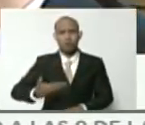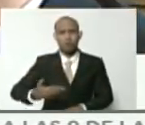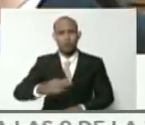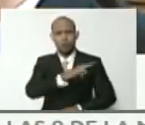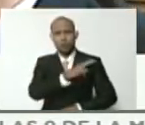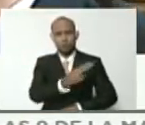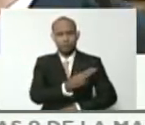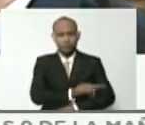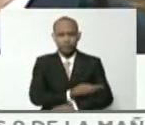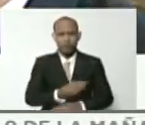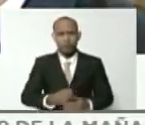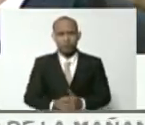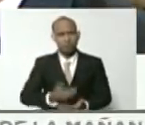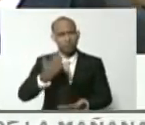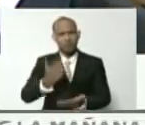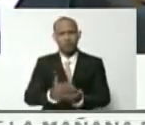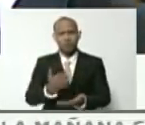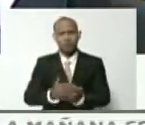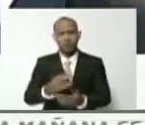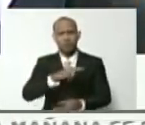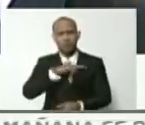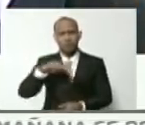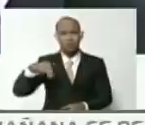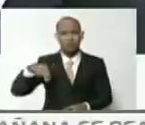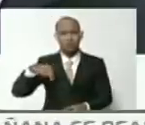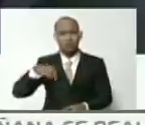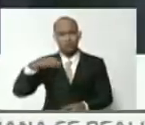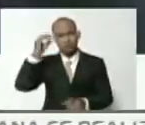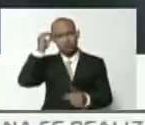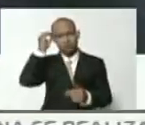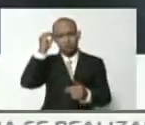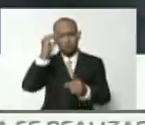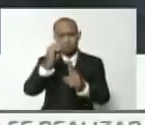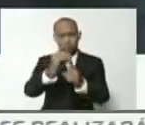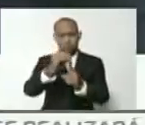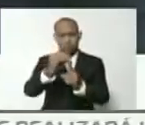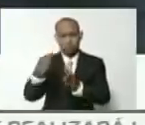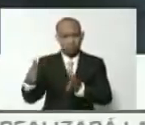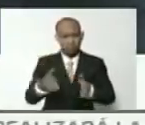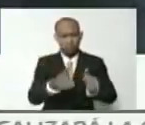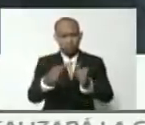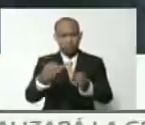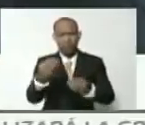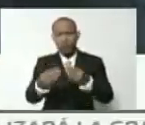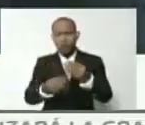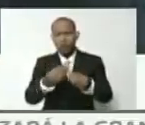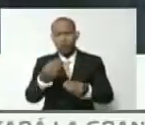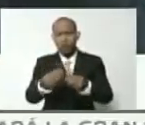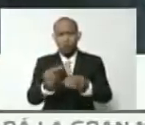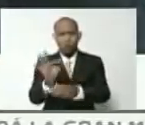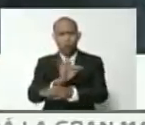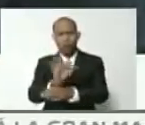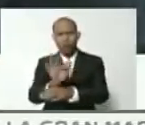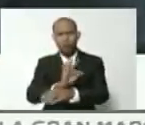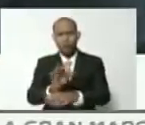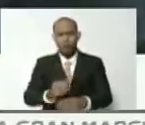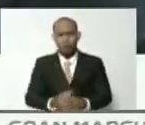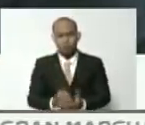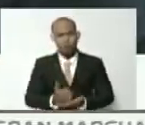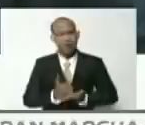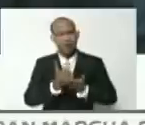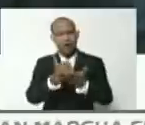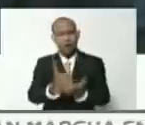fuerte, siempre nuestra orientación fue cómo podemos